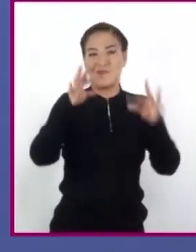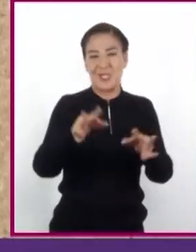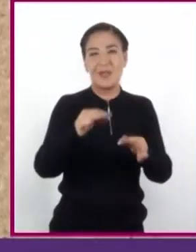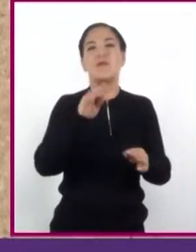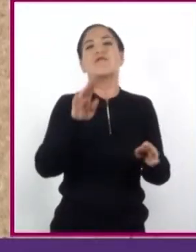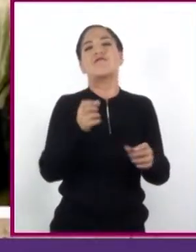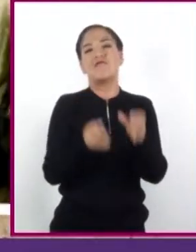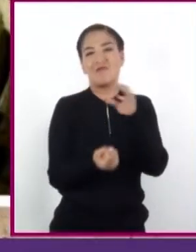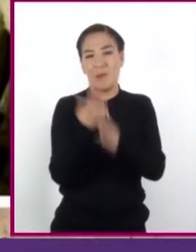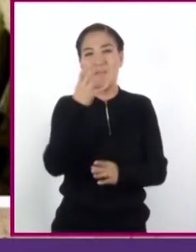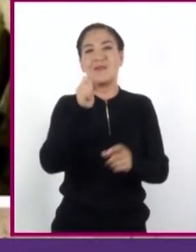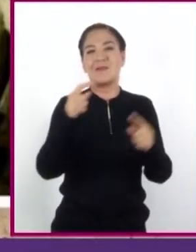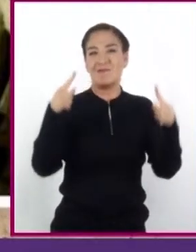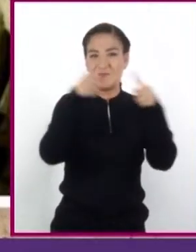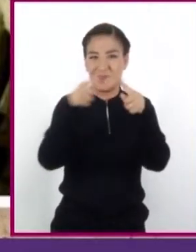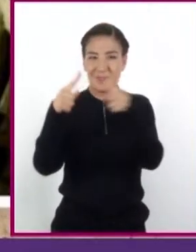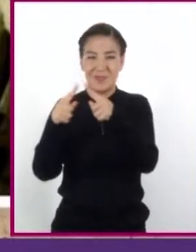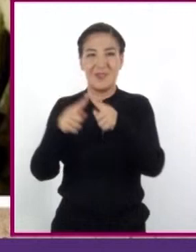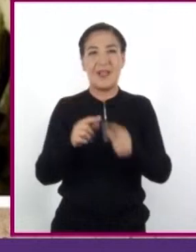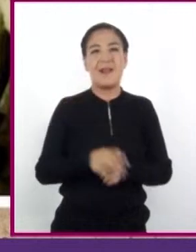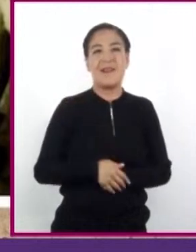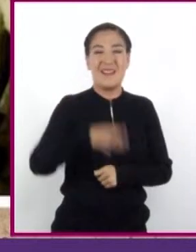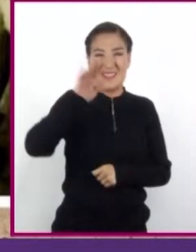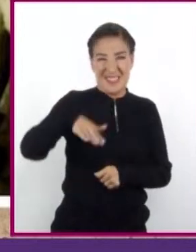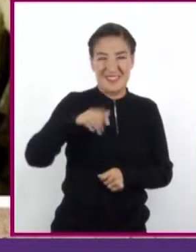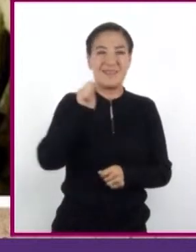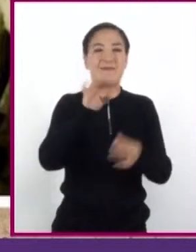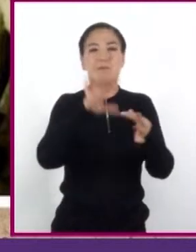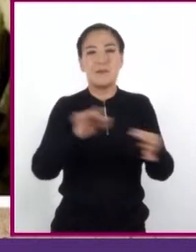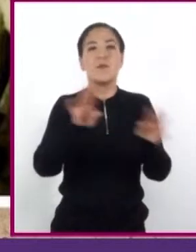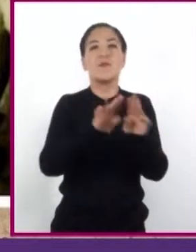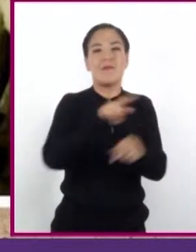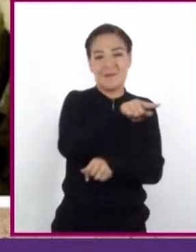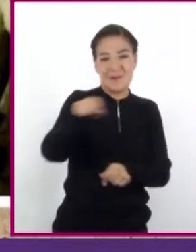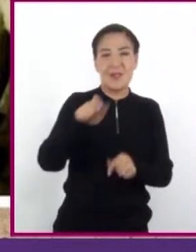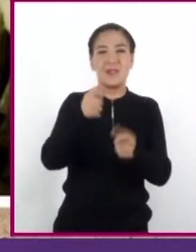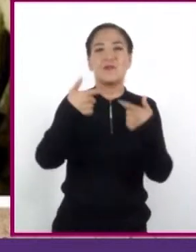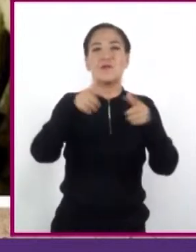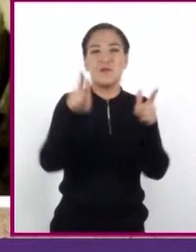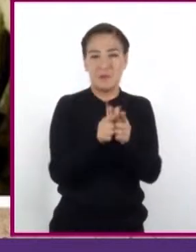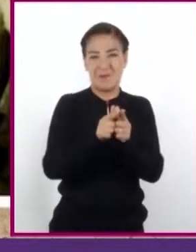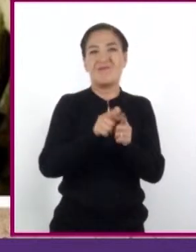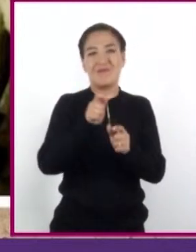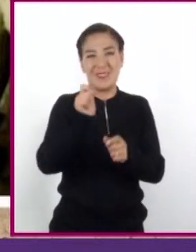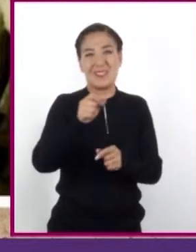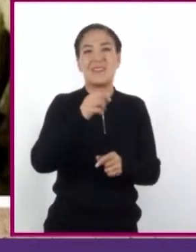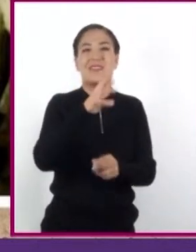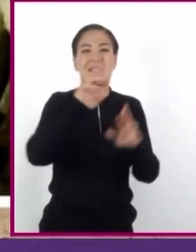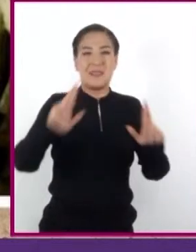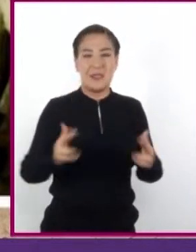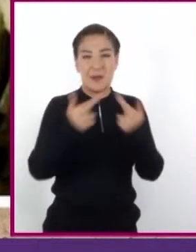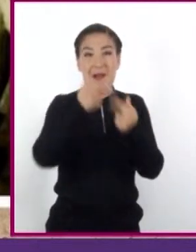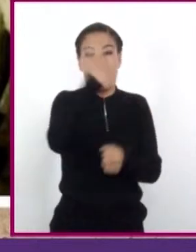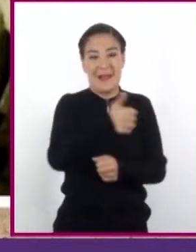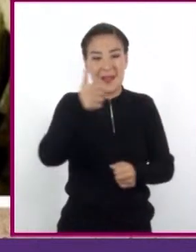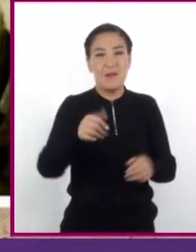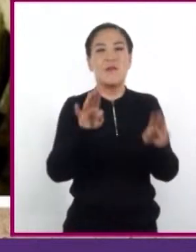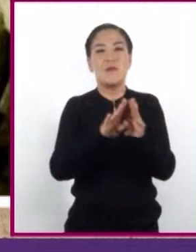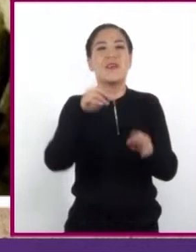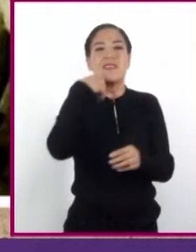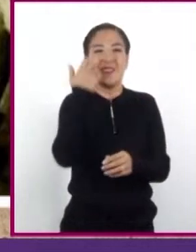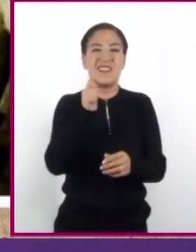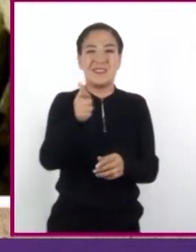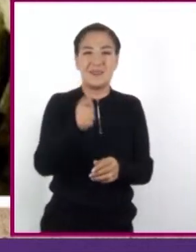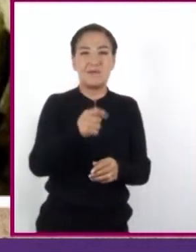conventos. Lo anterior agudizó la pugna entre ambos grupos religiosos, cada uno pretendiendo obtener